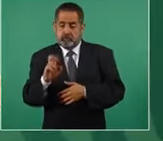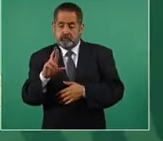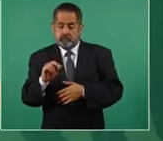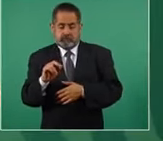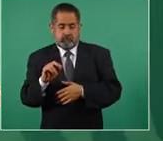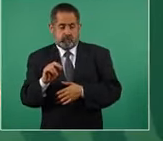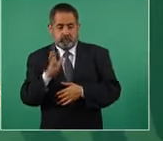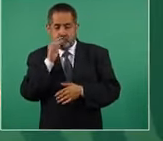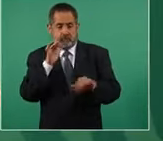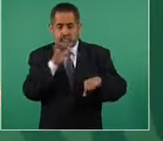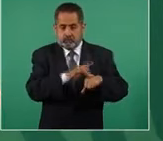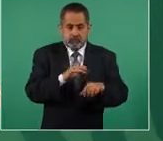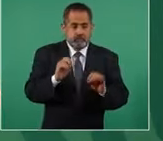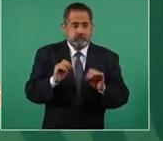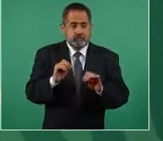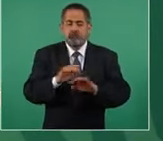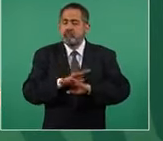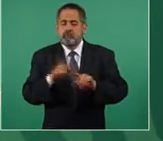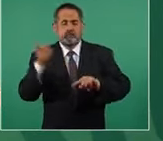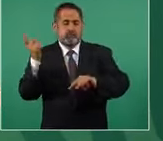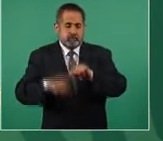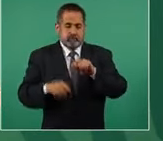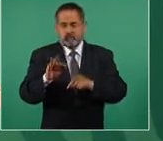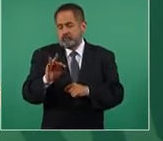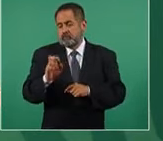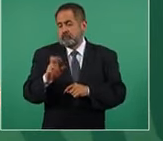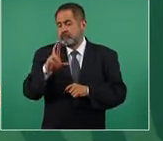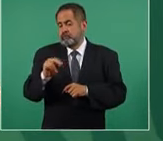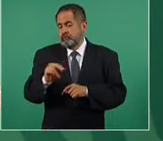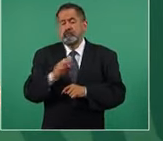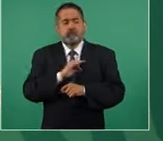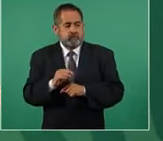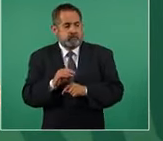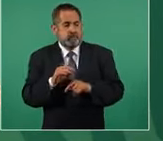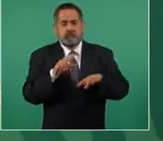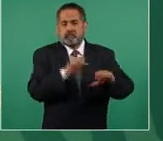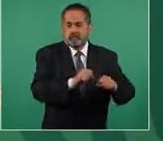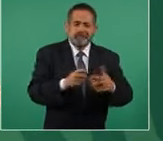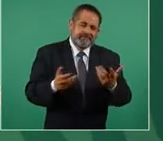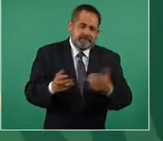el gobernador. Entonces, la fiscalía